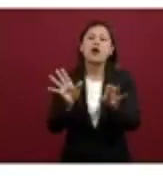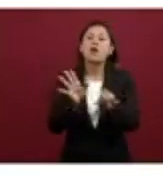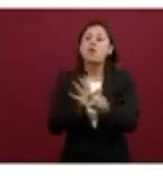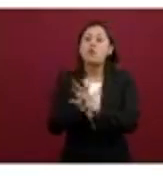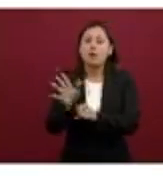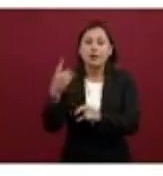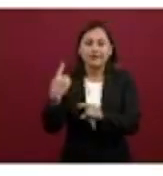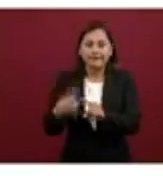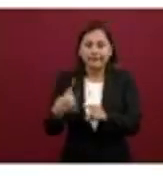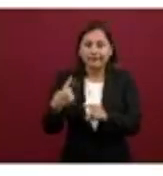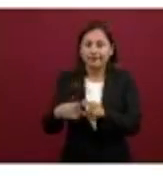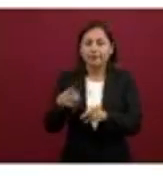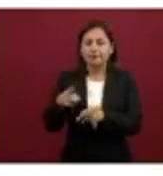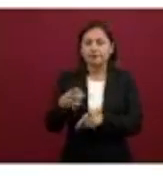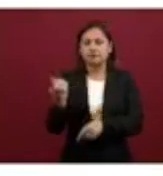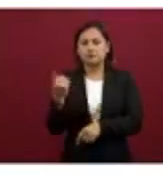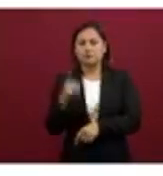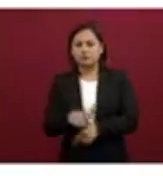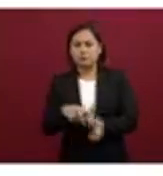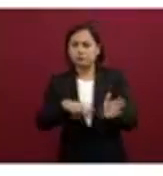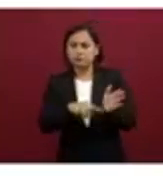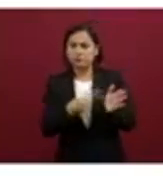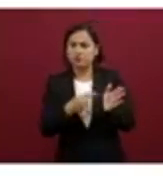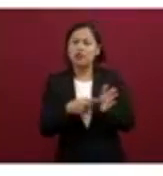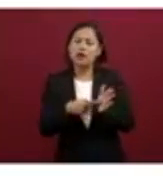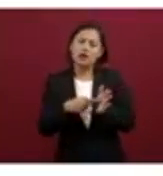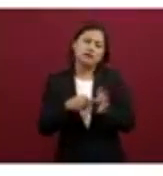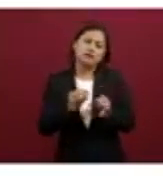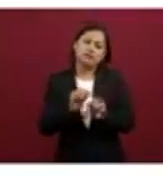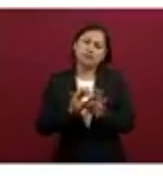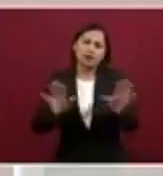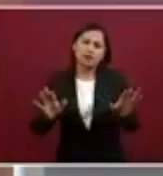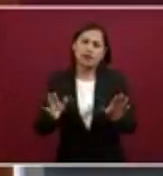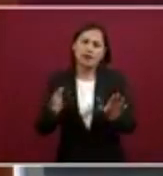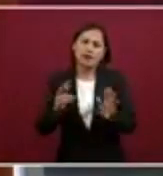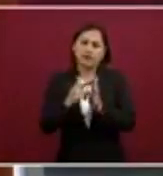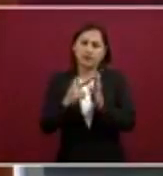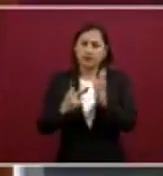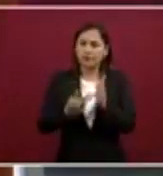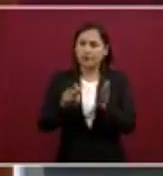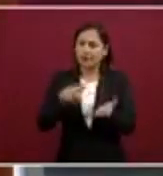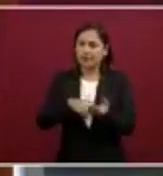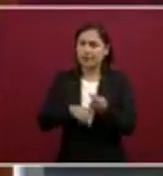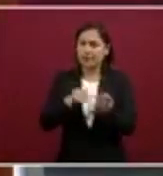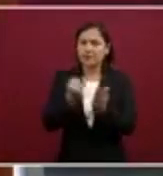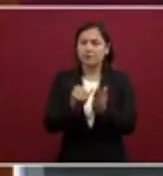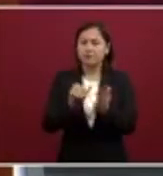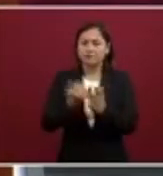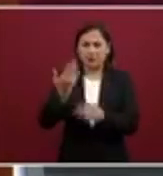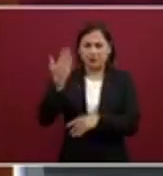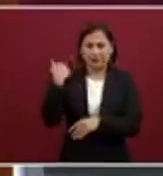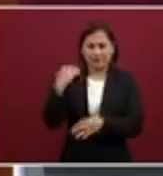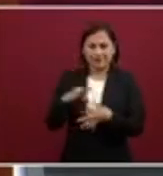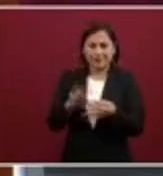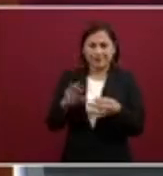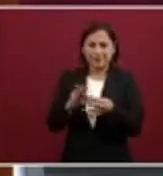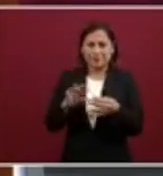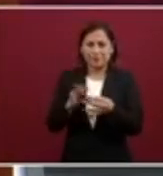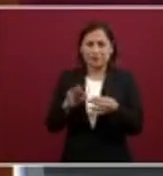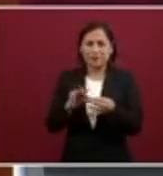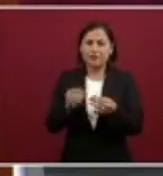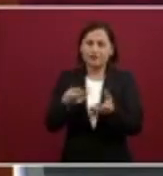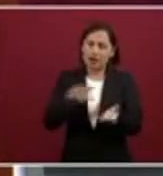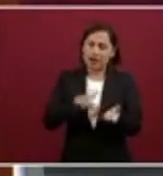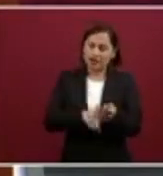este decreto retoma los principios rectores de las condonaciones de impuestos que señalábamos nosotros hace unos momentos que vienen en el Código Fiscal